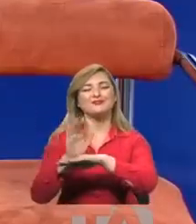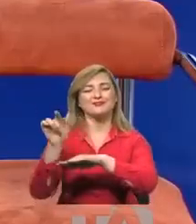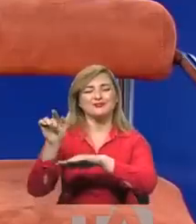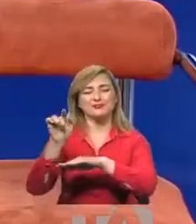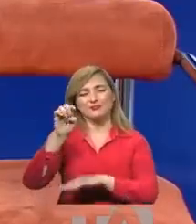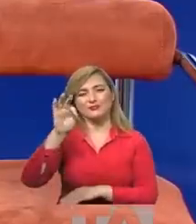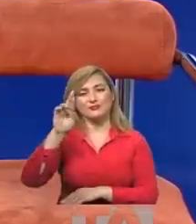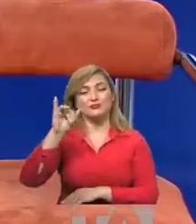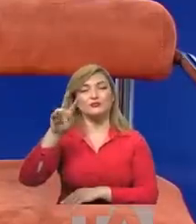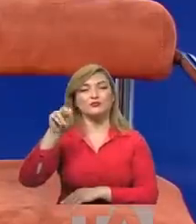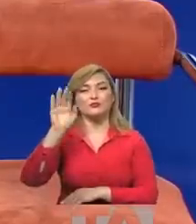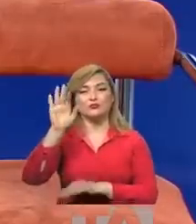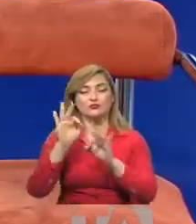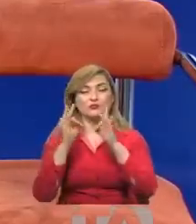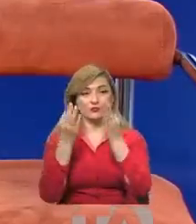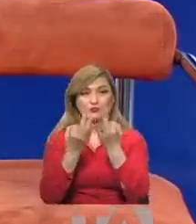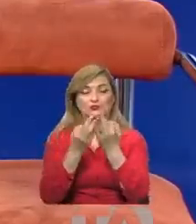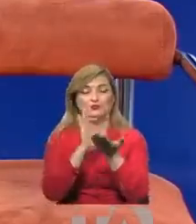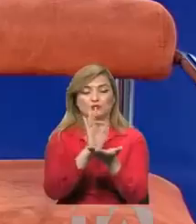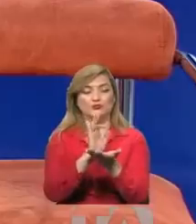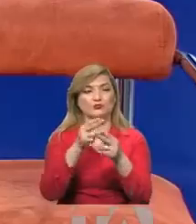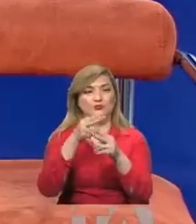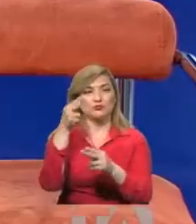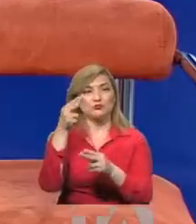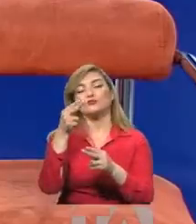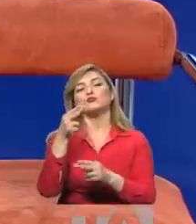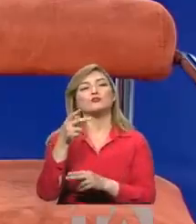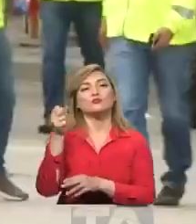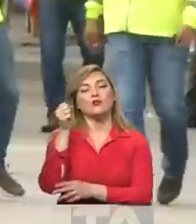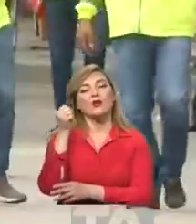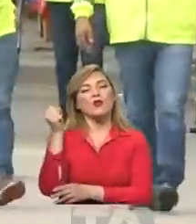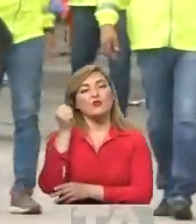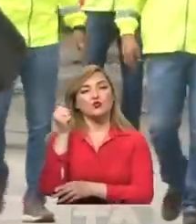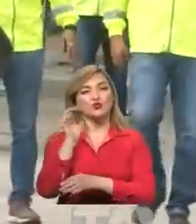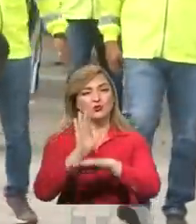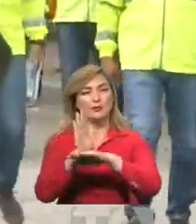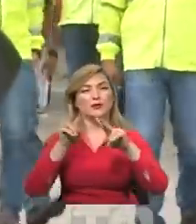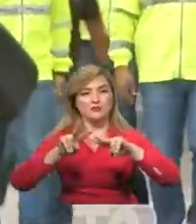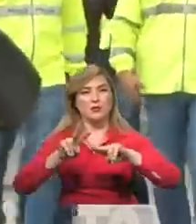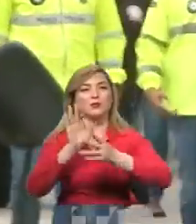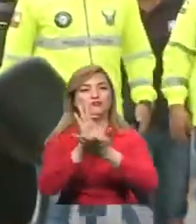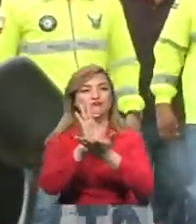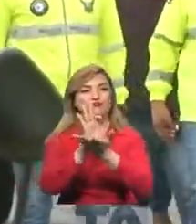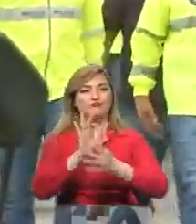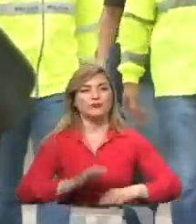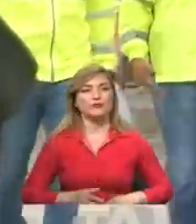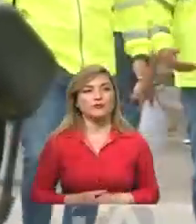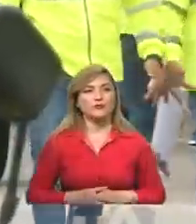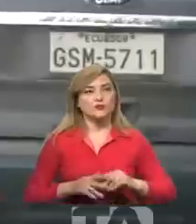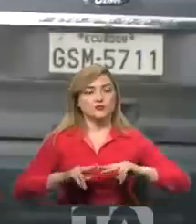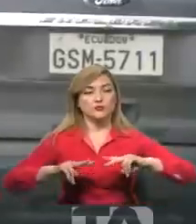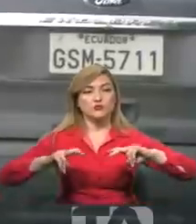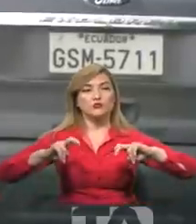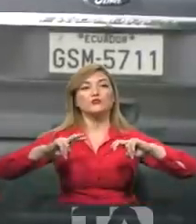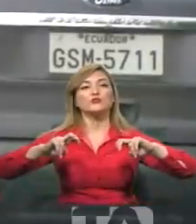voluntaria los familiares cercanos del actor y un ex presentador de televisión. La investigación en torno al caso